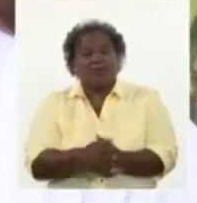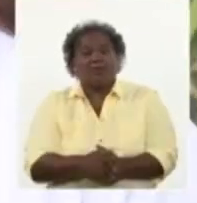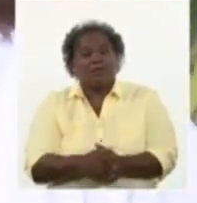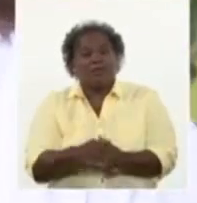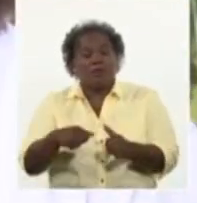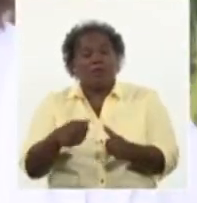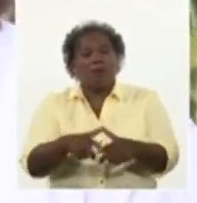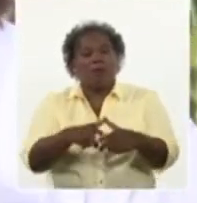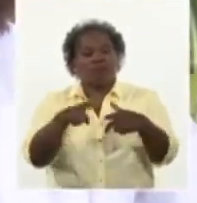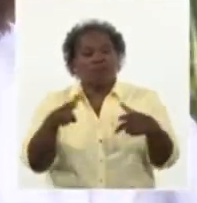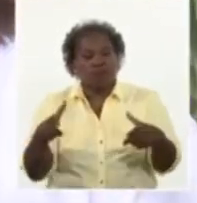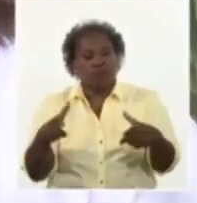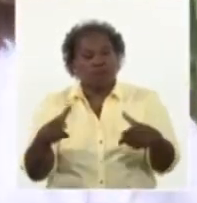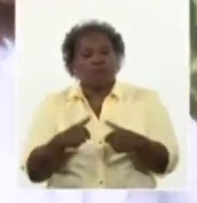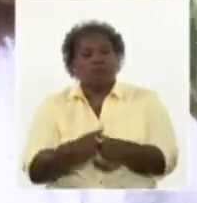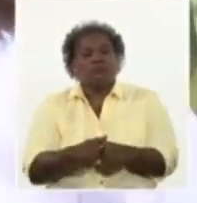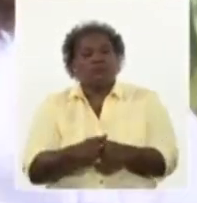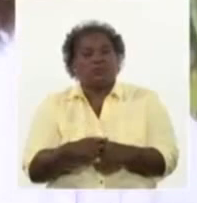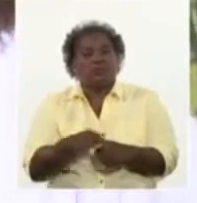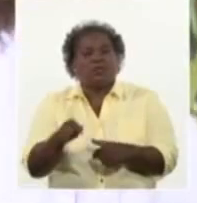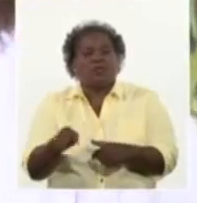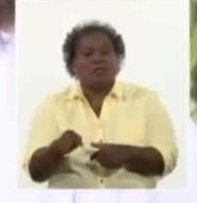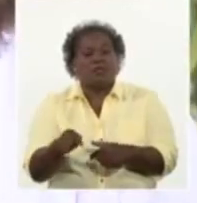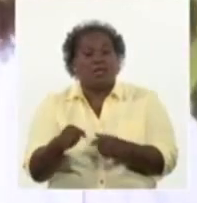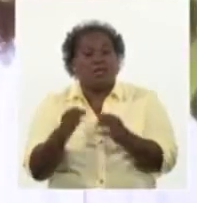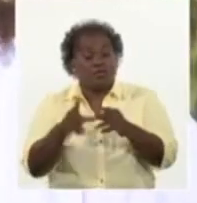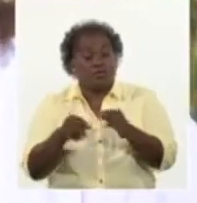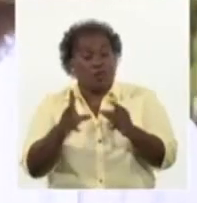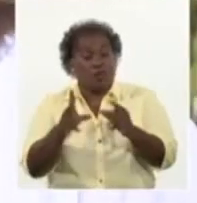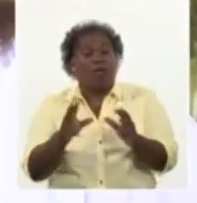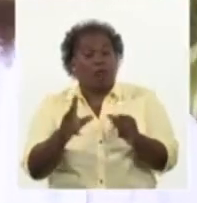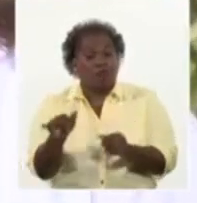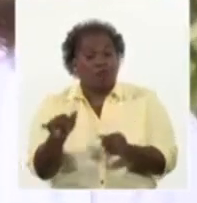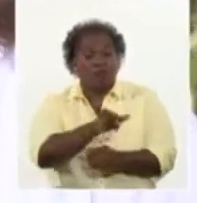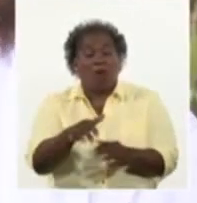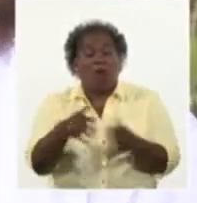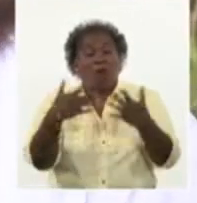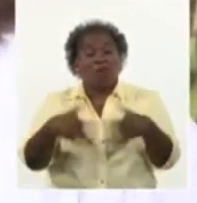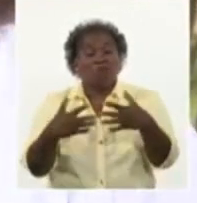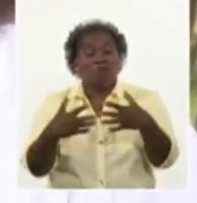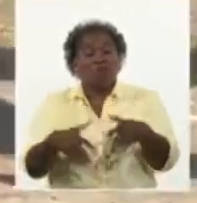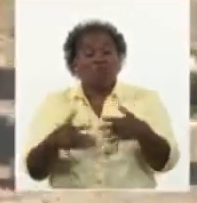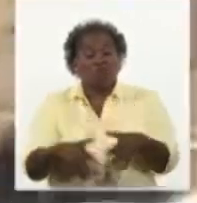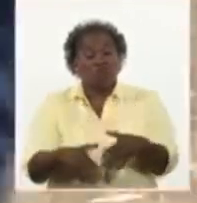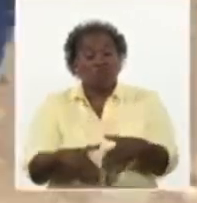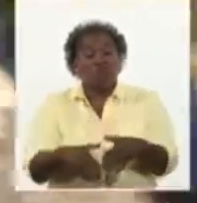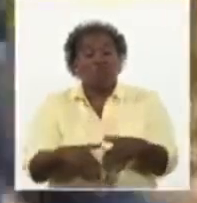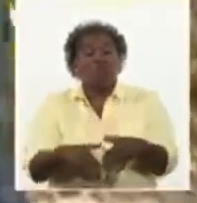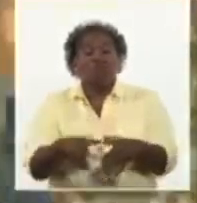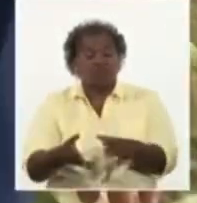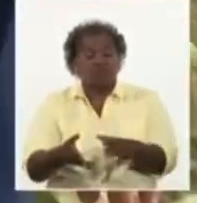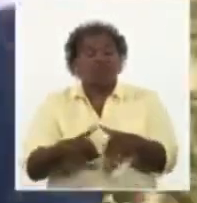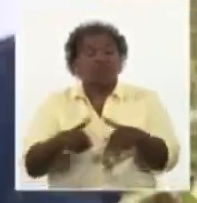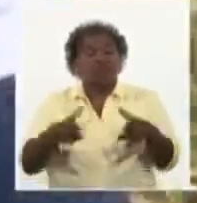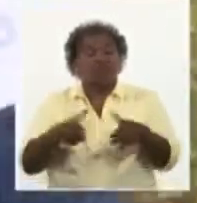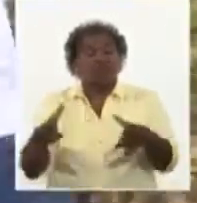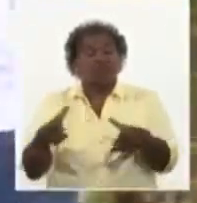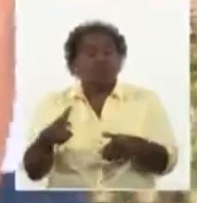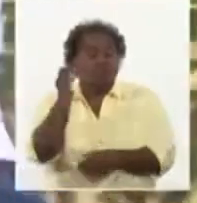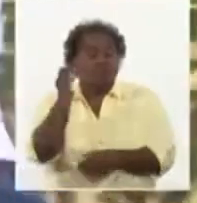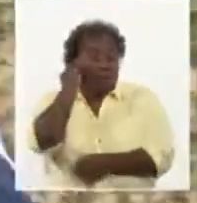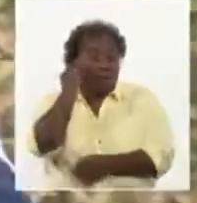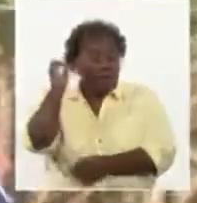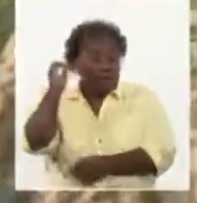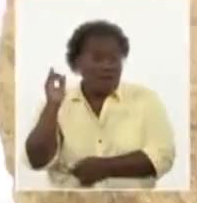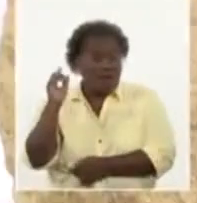rendimientos cañeros, en primer orden, y el rendimiento de todas las producciones agropecuarias que nosotros tenemos. Es ella uno de